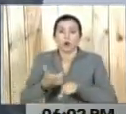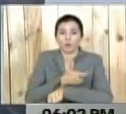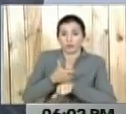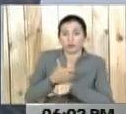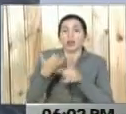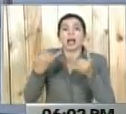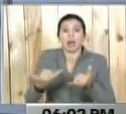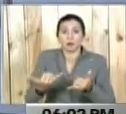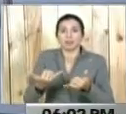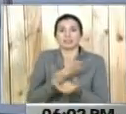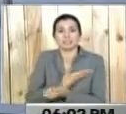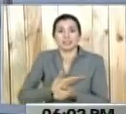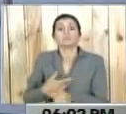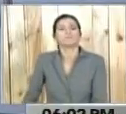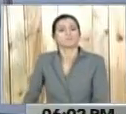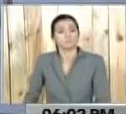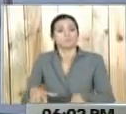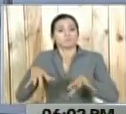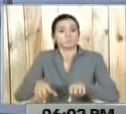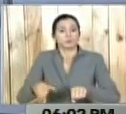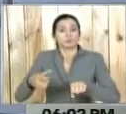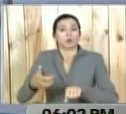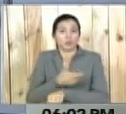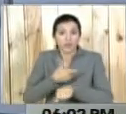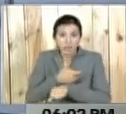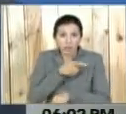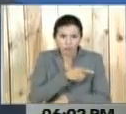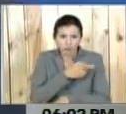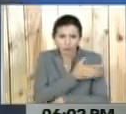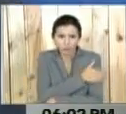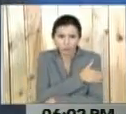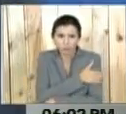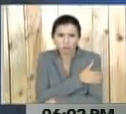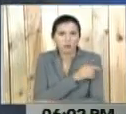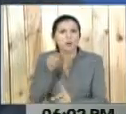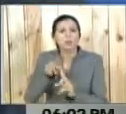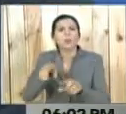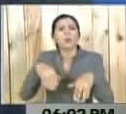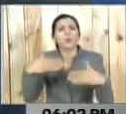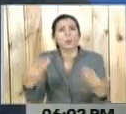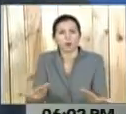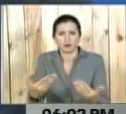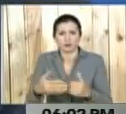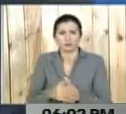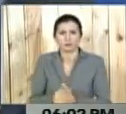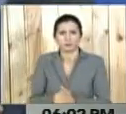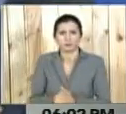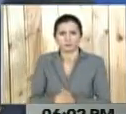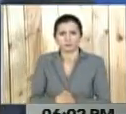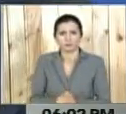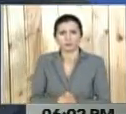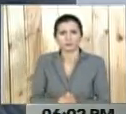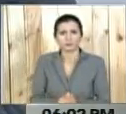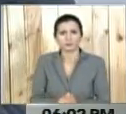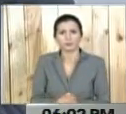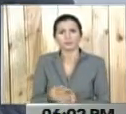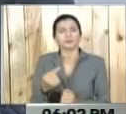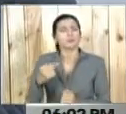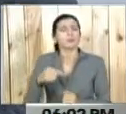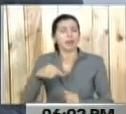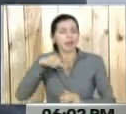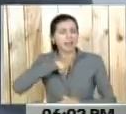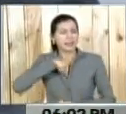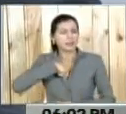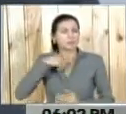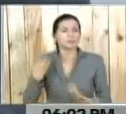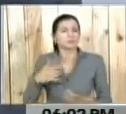de pretender hacerse de la presidencia de la República, no ha tenido un propósito distinto ni contrario a lo que ellos en el fondo han representado,